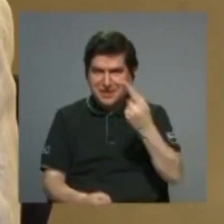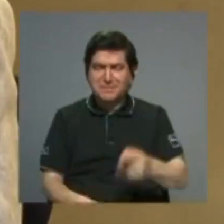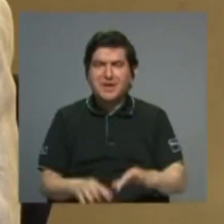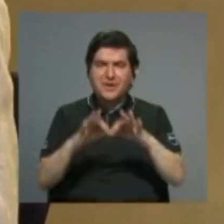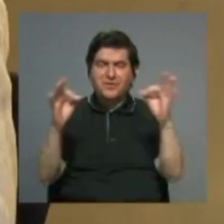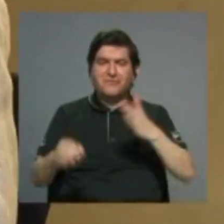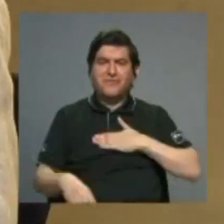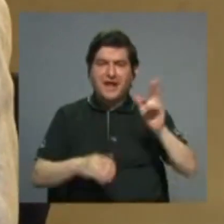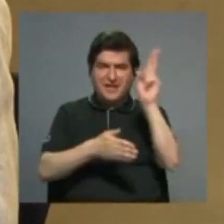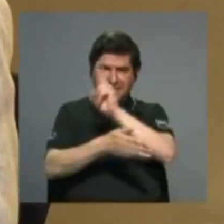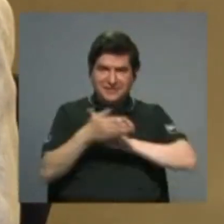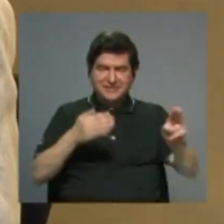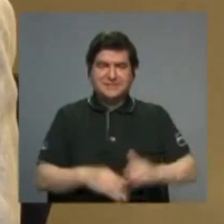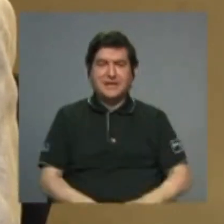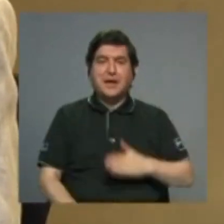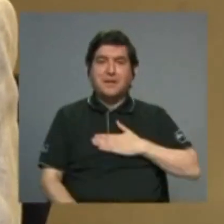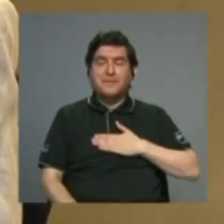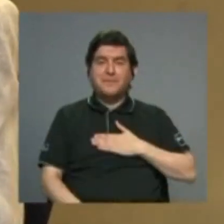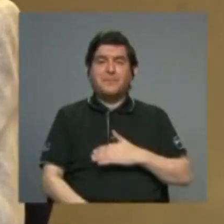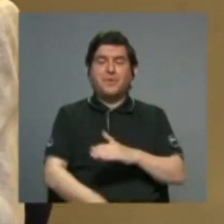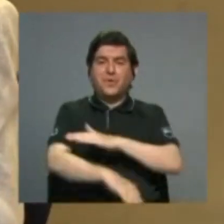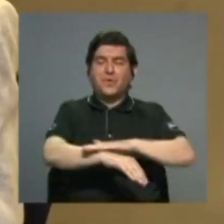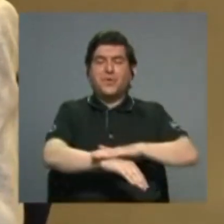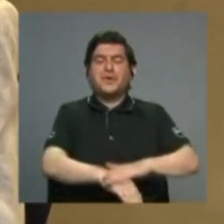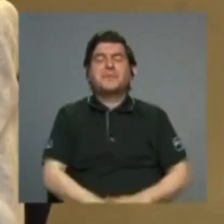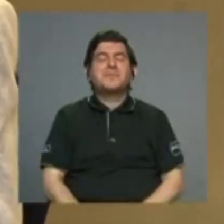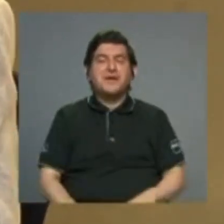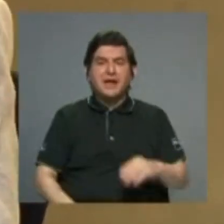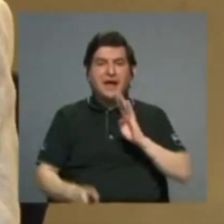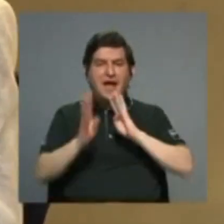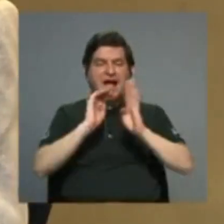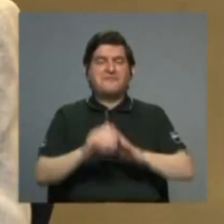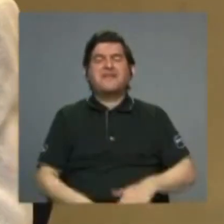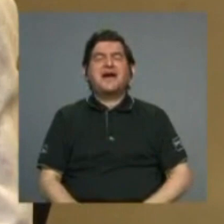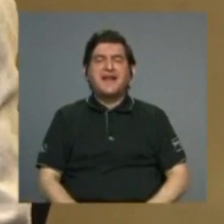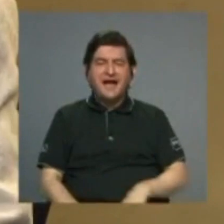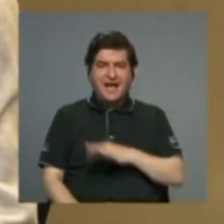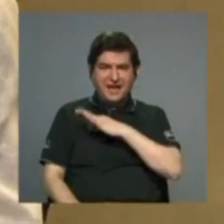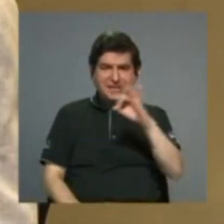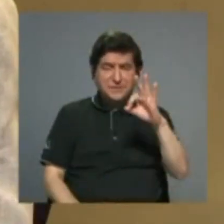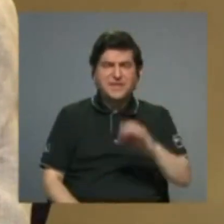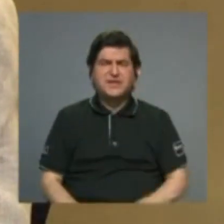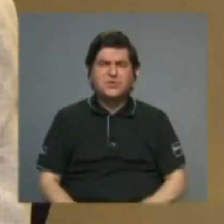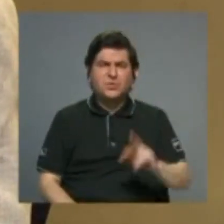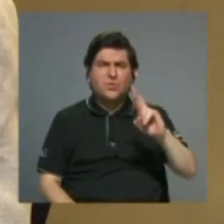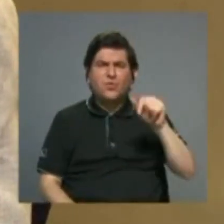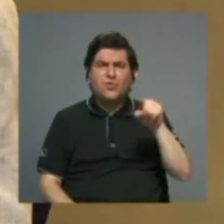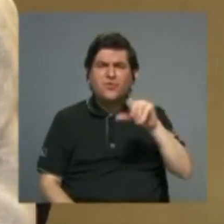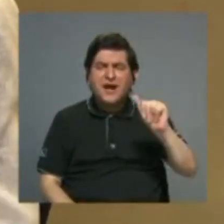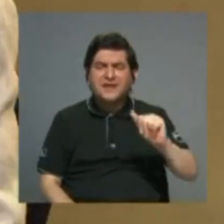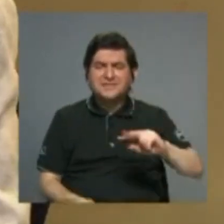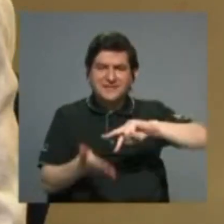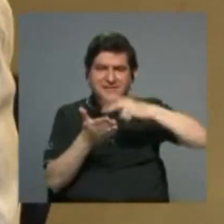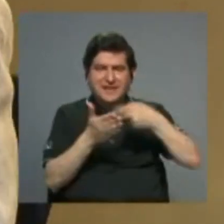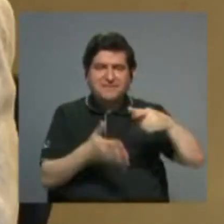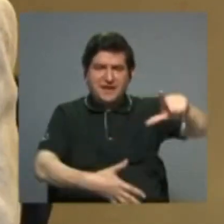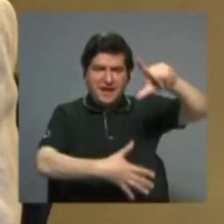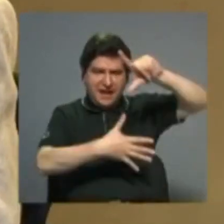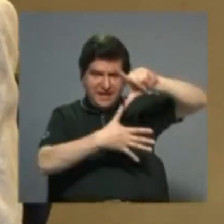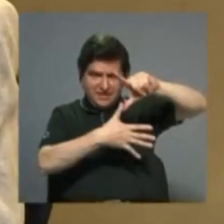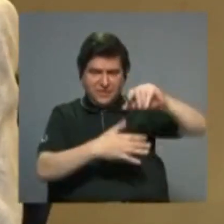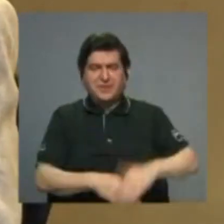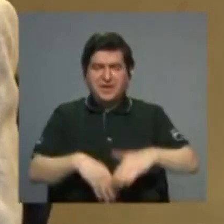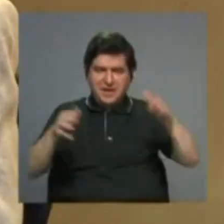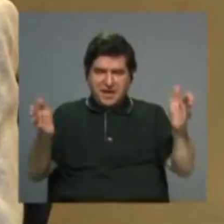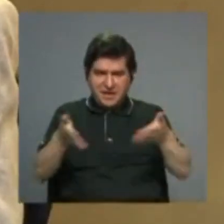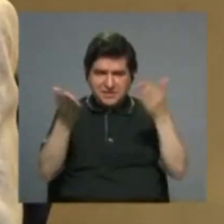de mi universidad: por mi raza hablará el espíritu, y aquí valdría la pena decir que la raza en este caso debe ser Latinoamérica, ¿no? Empujemos el espíritu